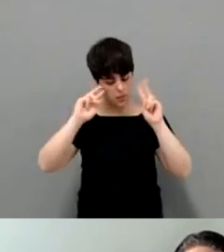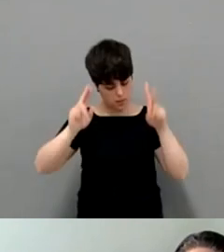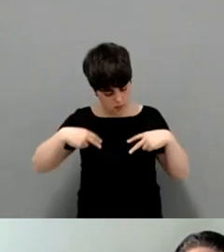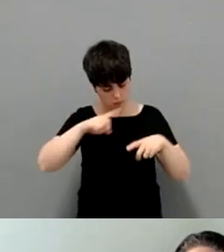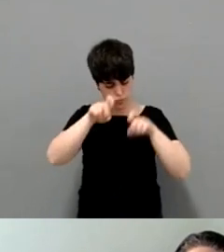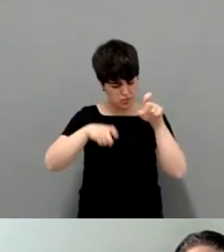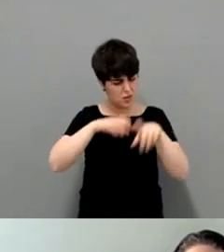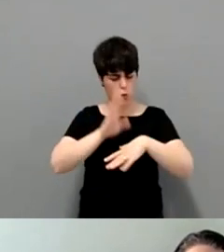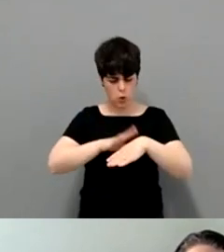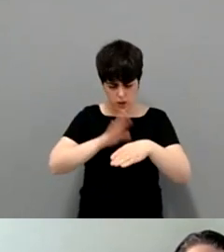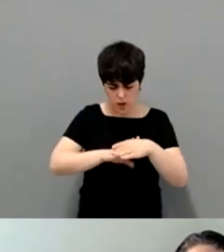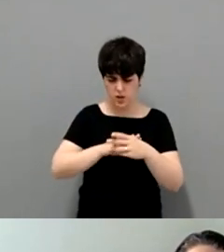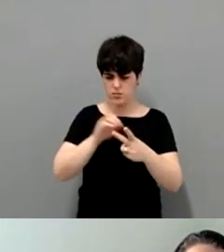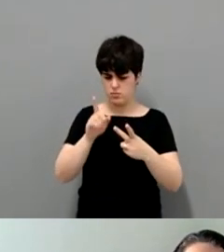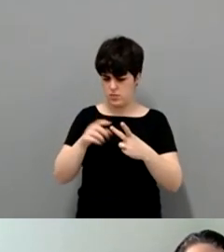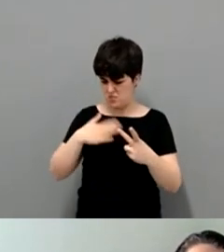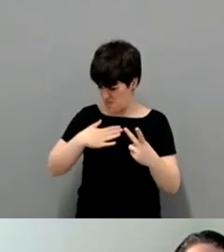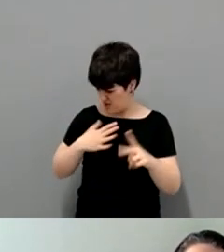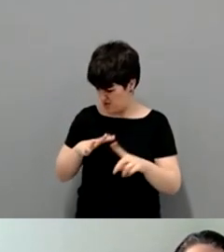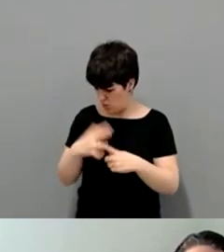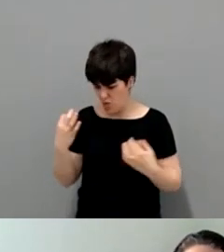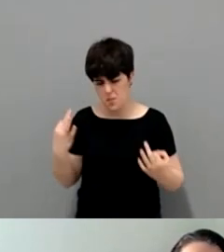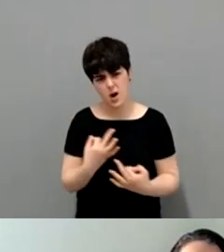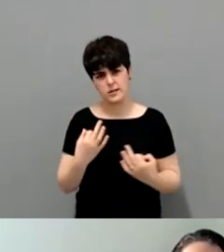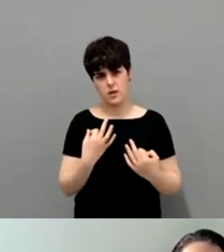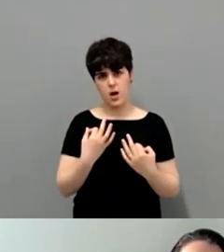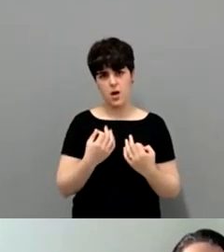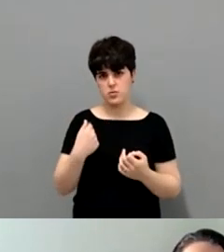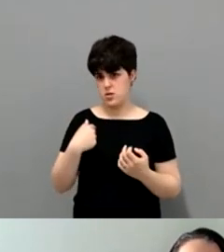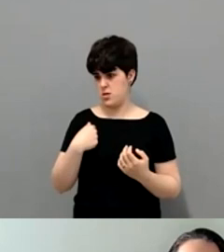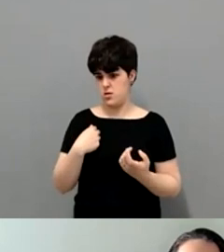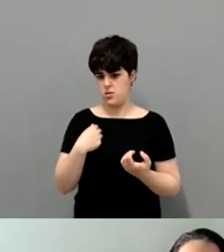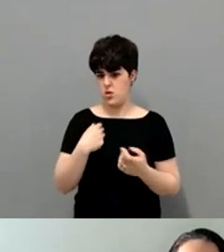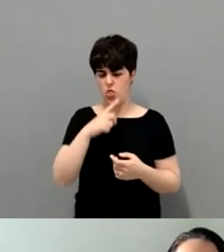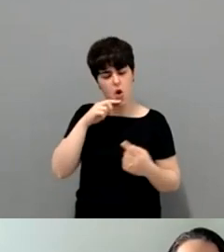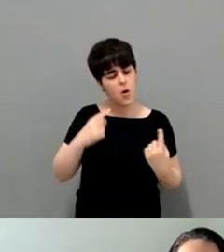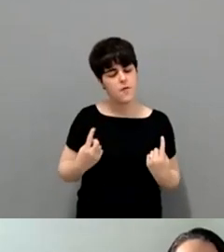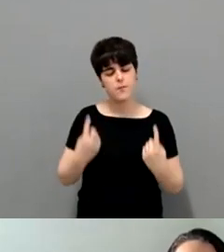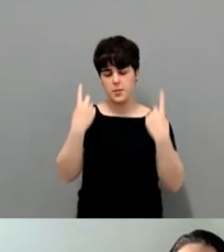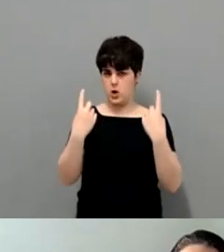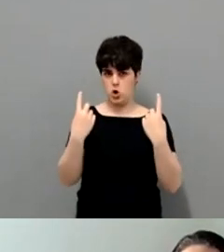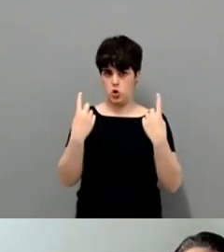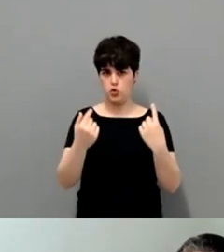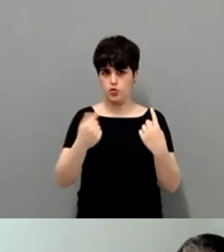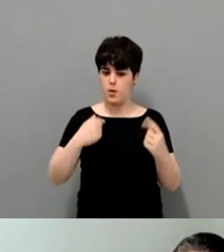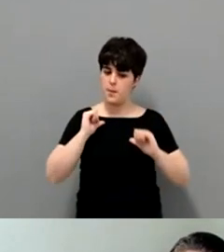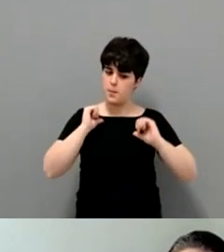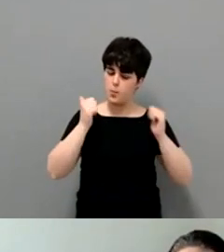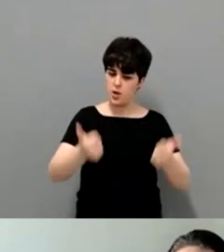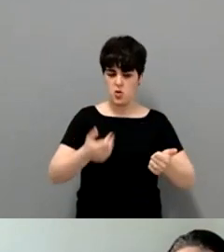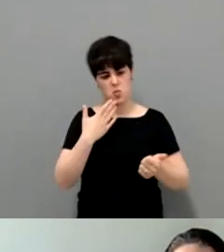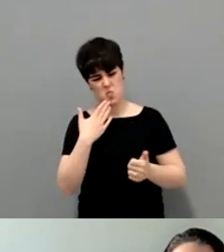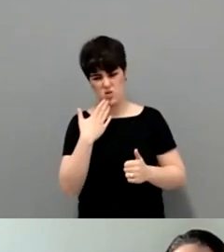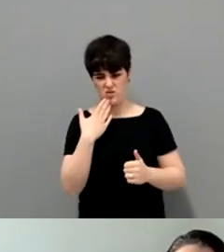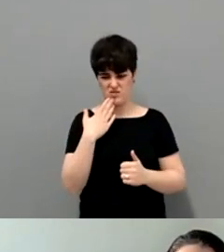qué. ¿Qué pasa conmigo? Ese fue mi primer gran dolor. Por lo tanto, empecé a sentirme un bicho raro